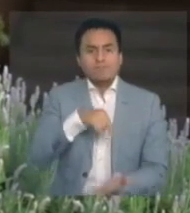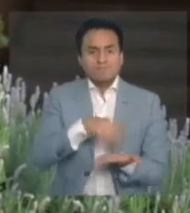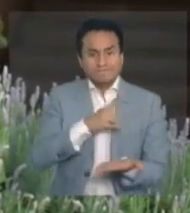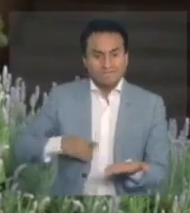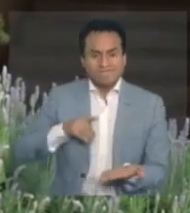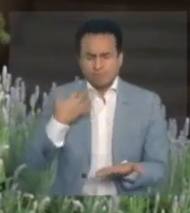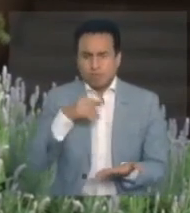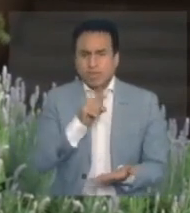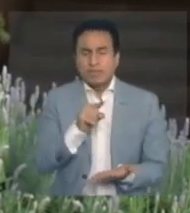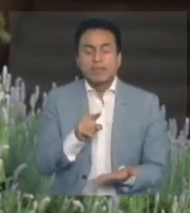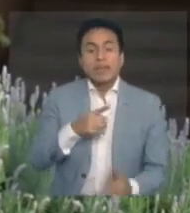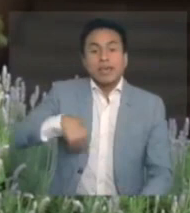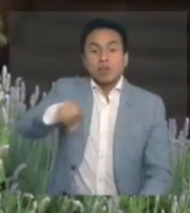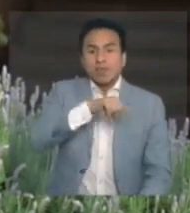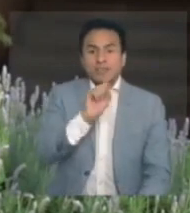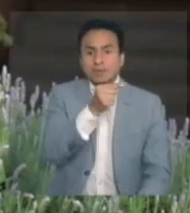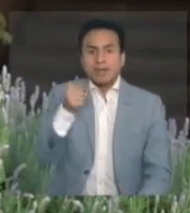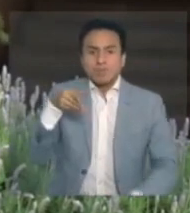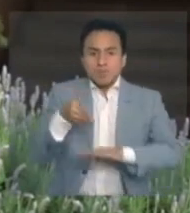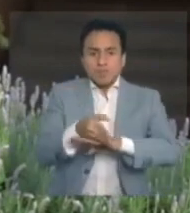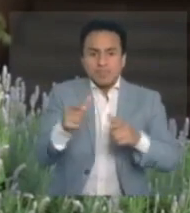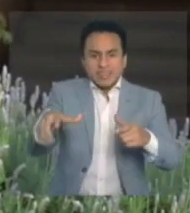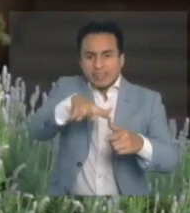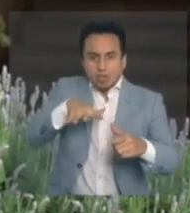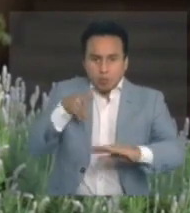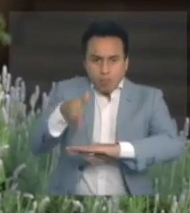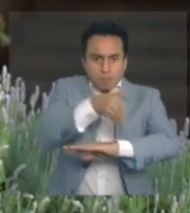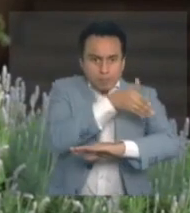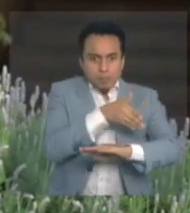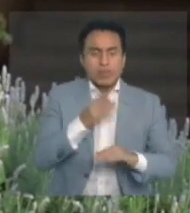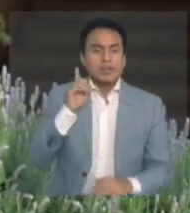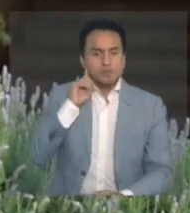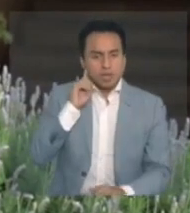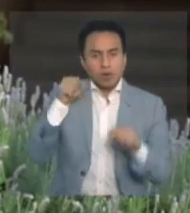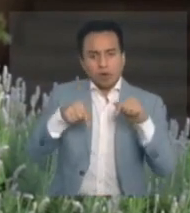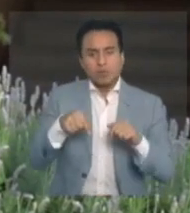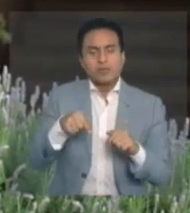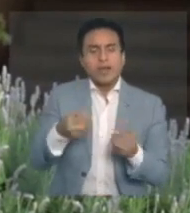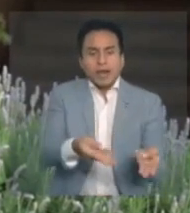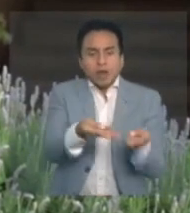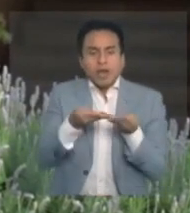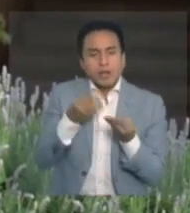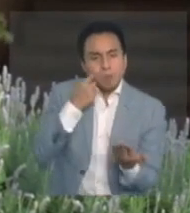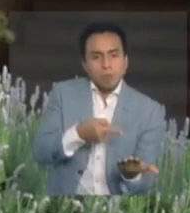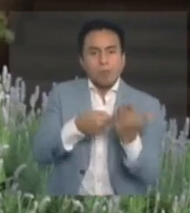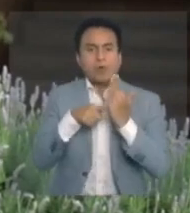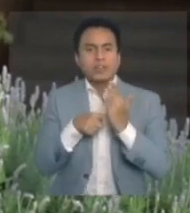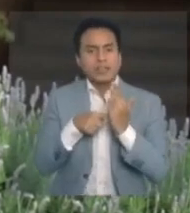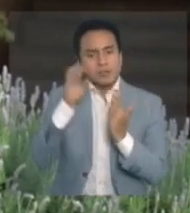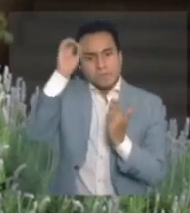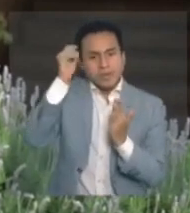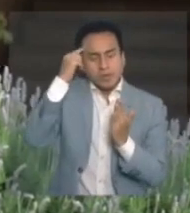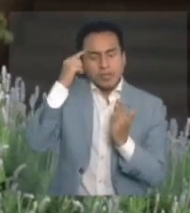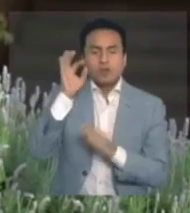y parlamentarias que están en sus semanas distritales desplegados y que hoy día queremos escucharlos para recoger también sus propuestas, su mirada